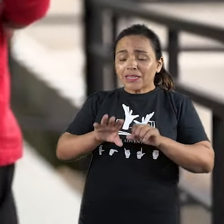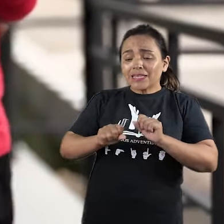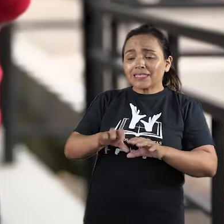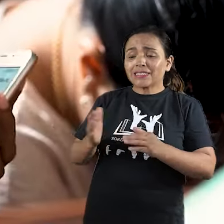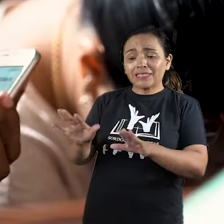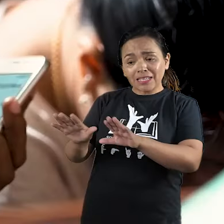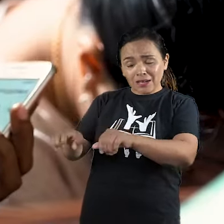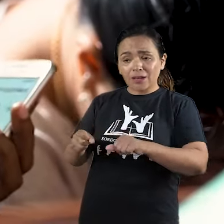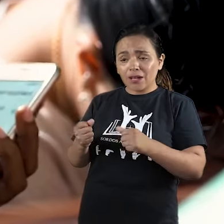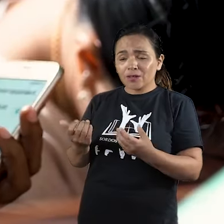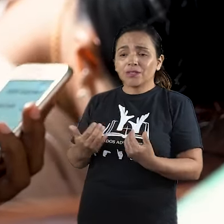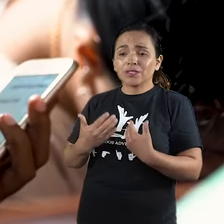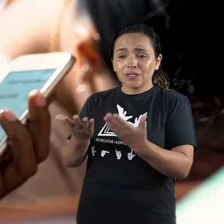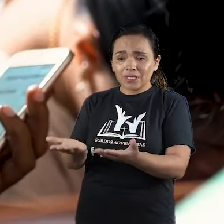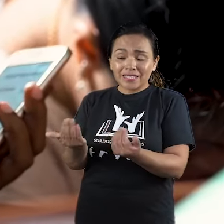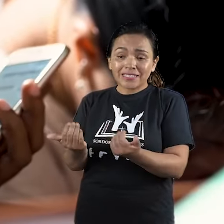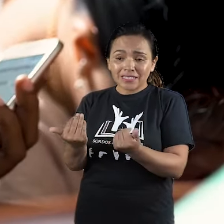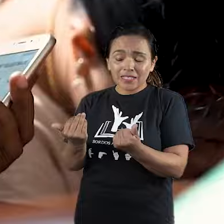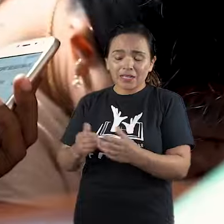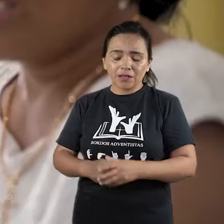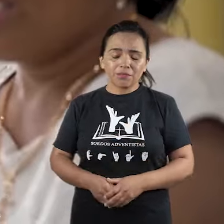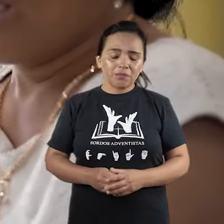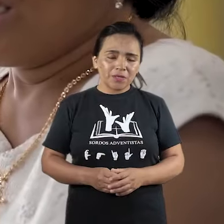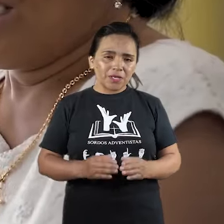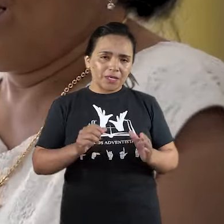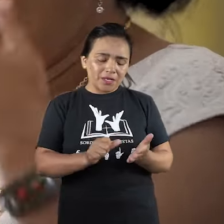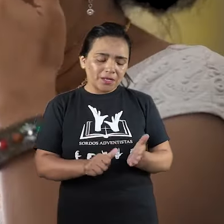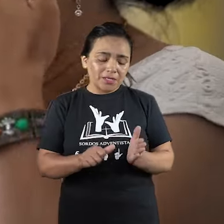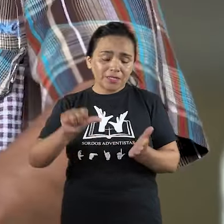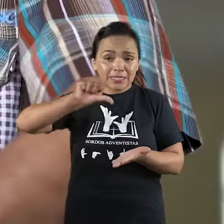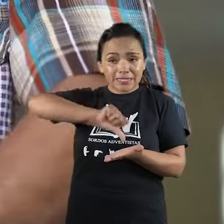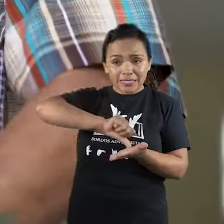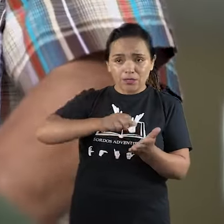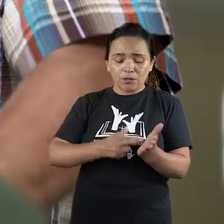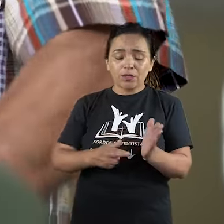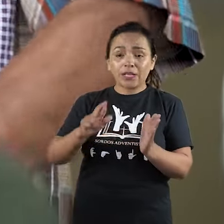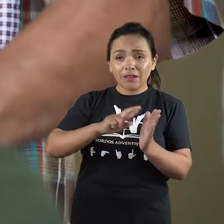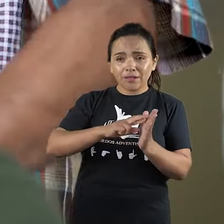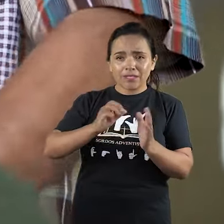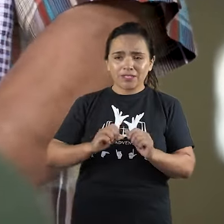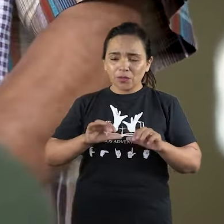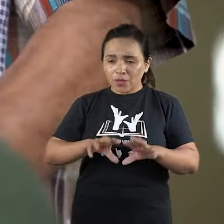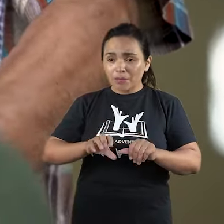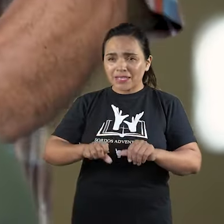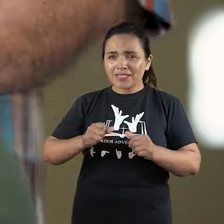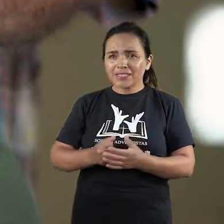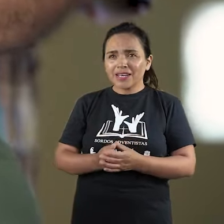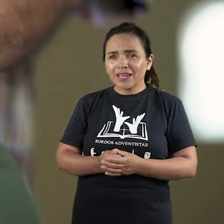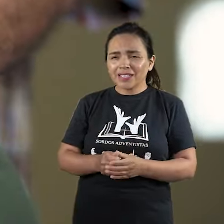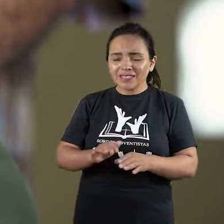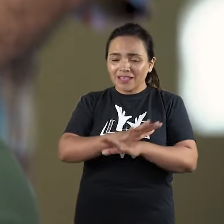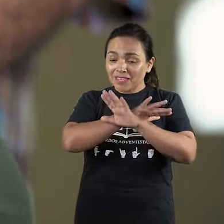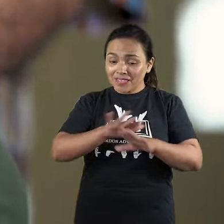alumnos. El centro acababa de terminar un curso de formación en masajes y uno de los alumnos amablemente se ofreció para